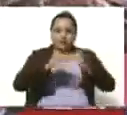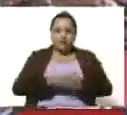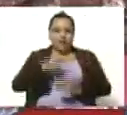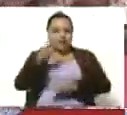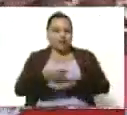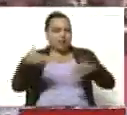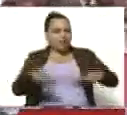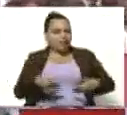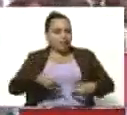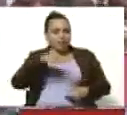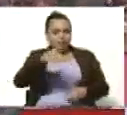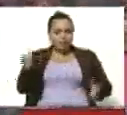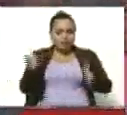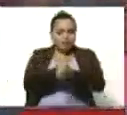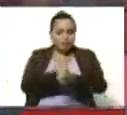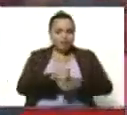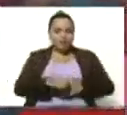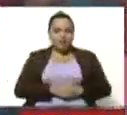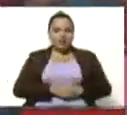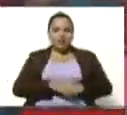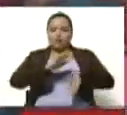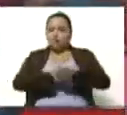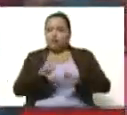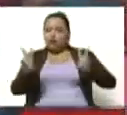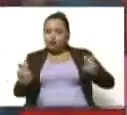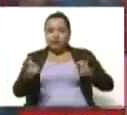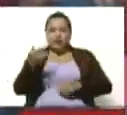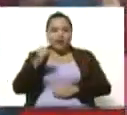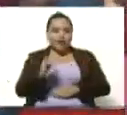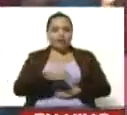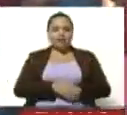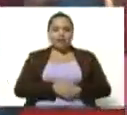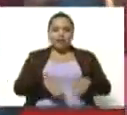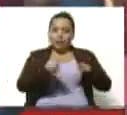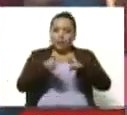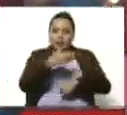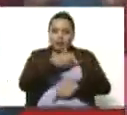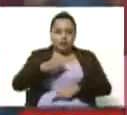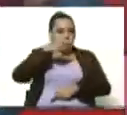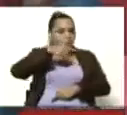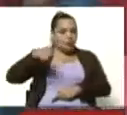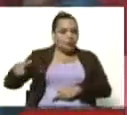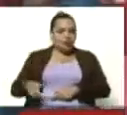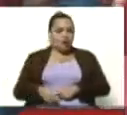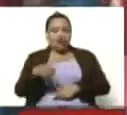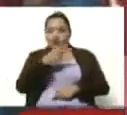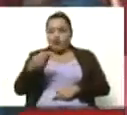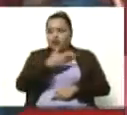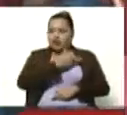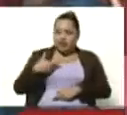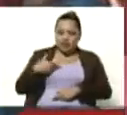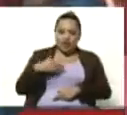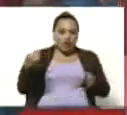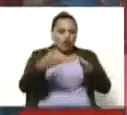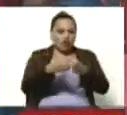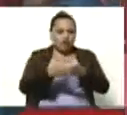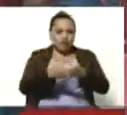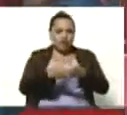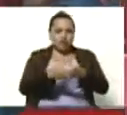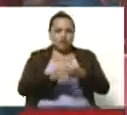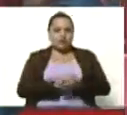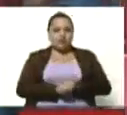luchar por esa porque la Nueva Era sea como la queremos los pueblos no como la quieren las oligarquías y